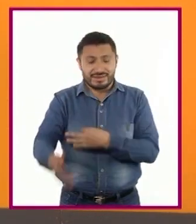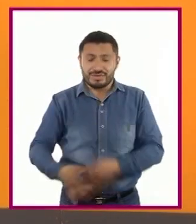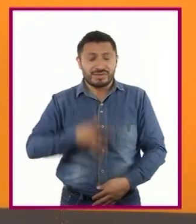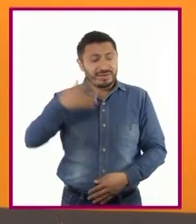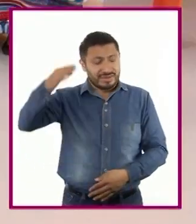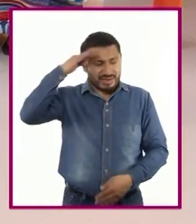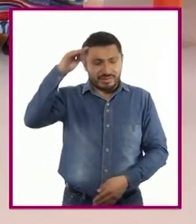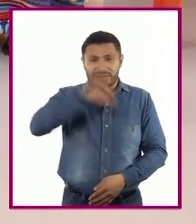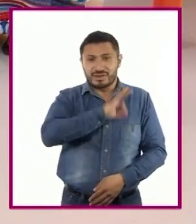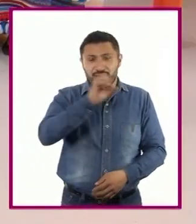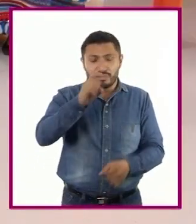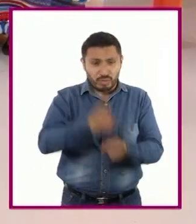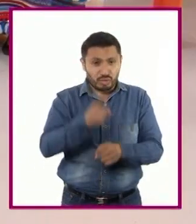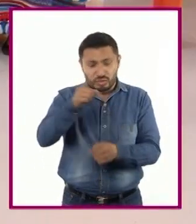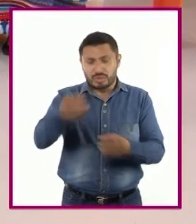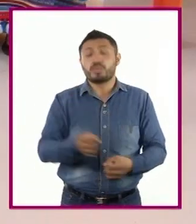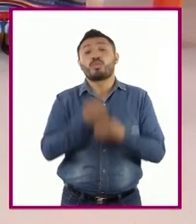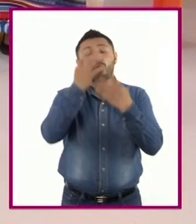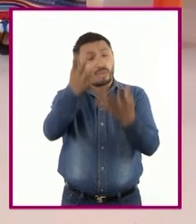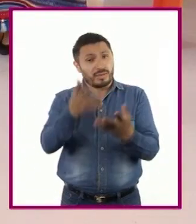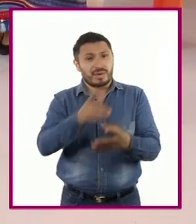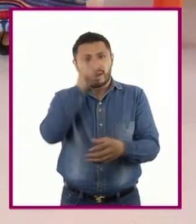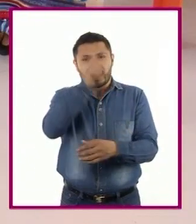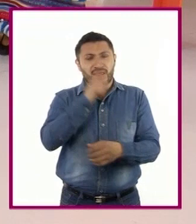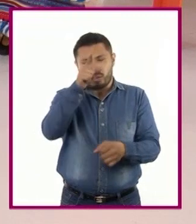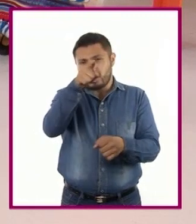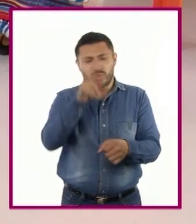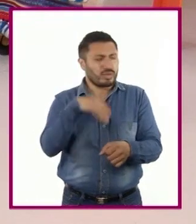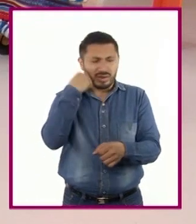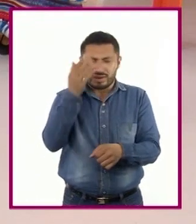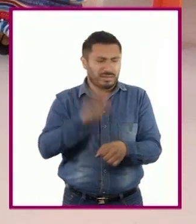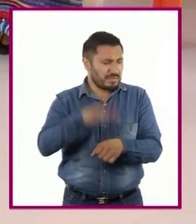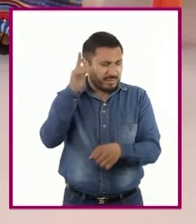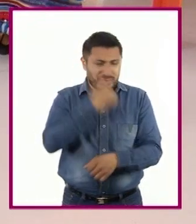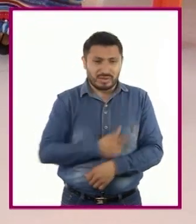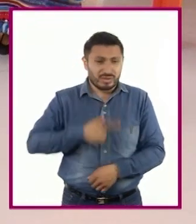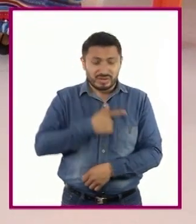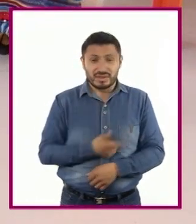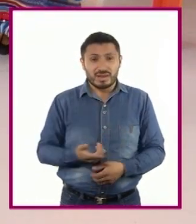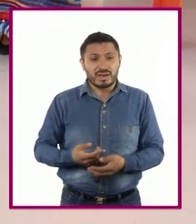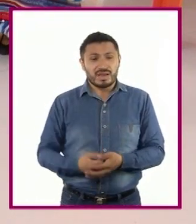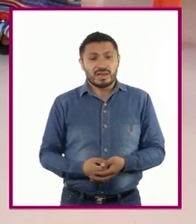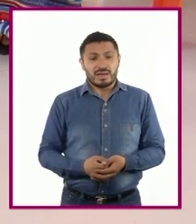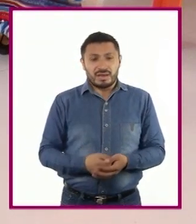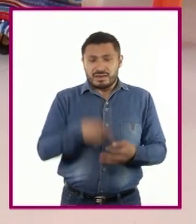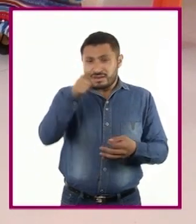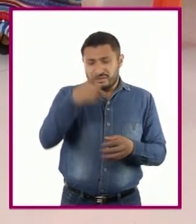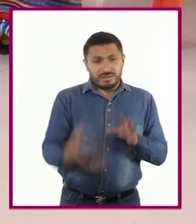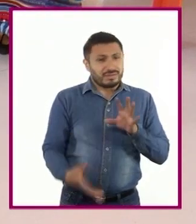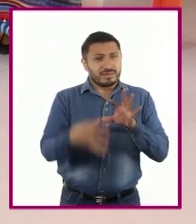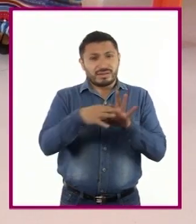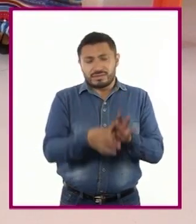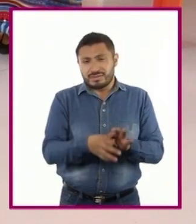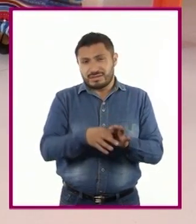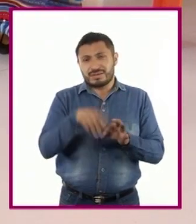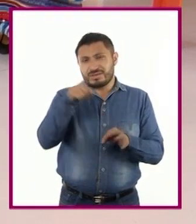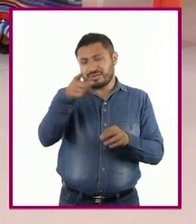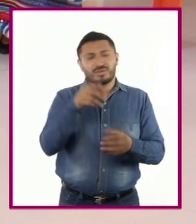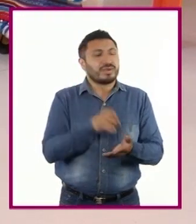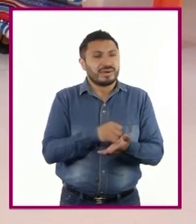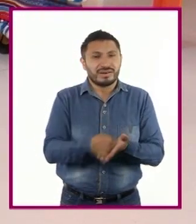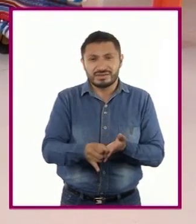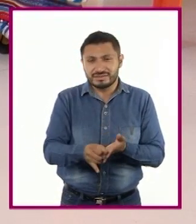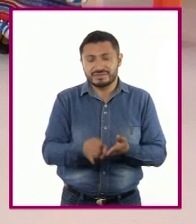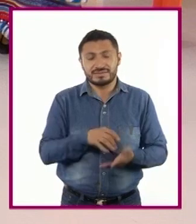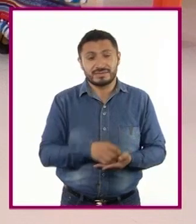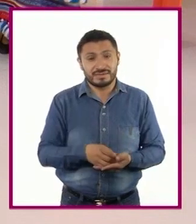expresarse con el lenguaje que les guste más, el que más les acomode. Es más, combínenlo, ustedes deciden.